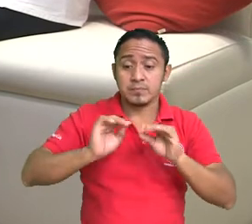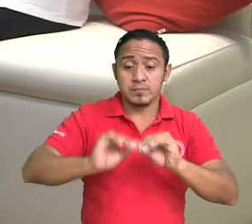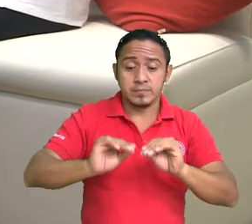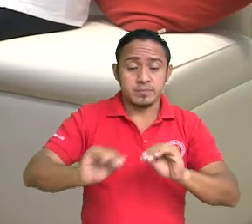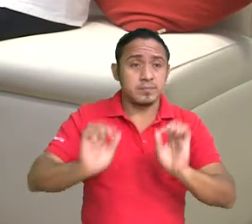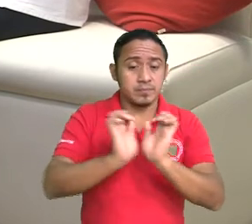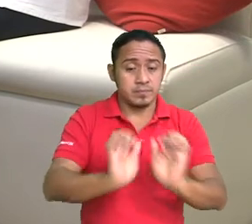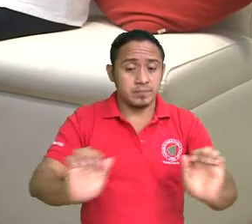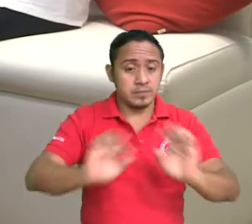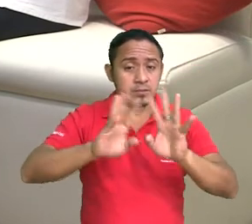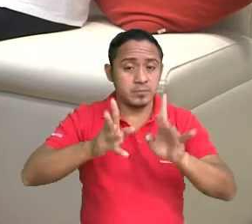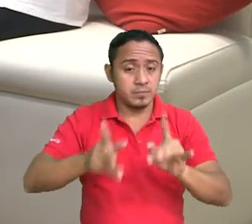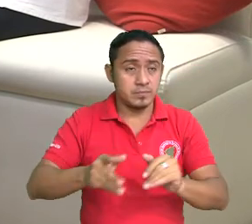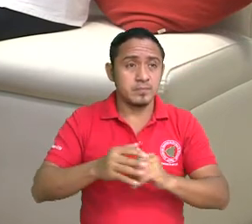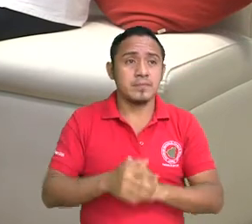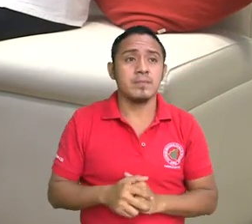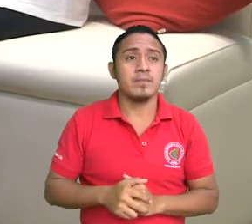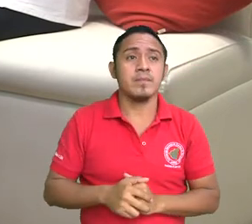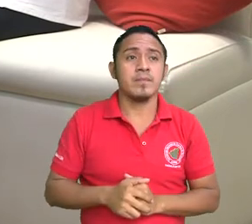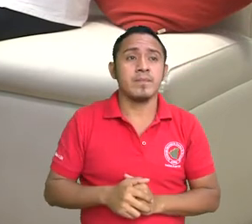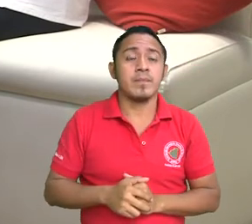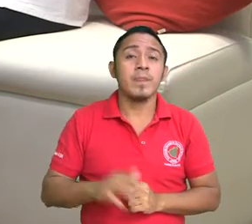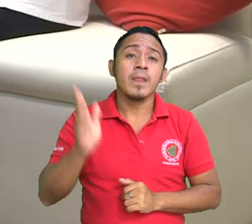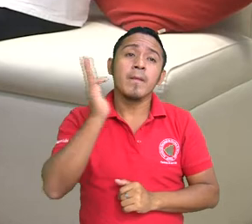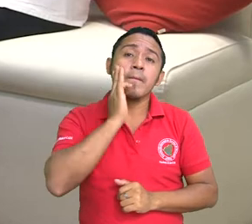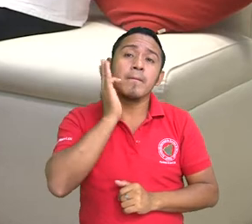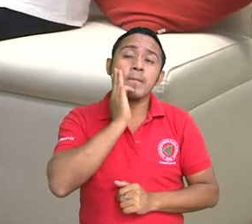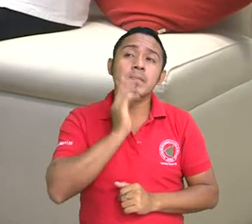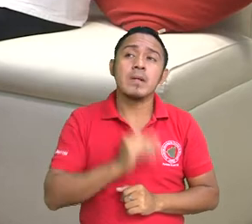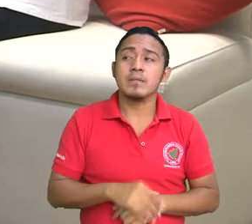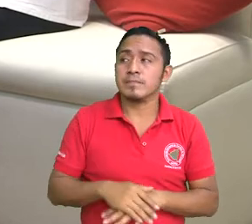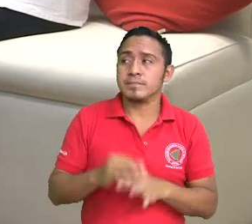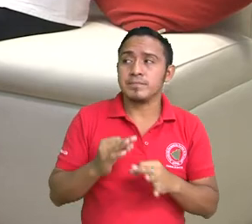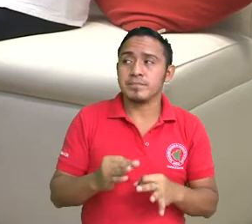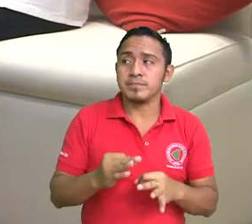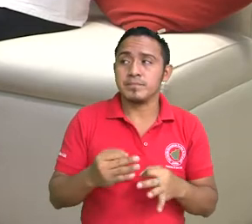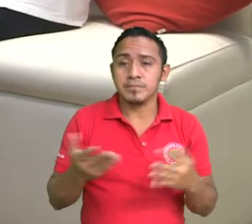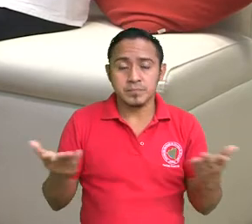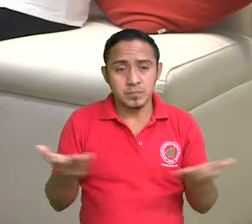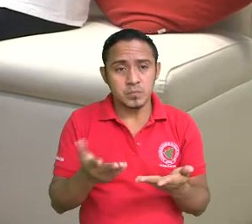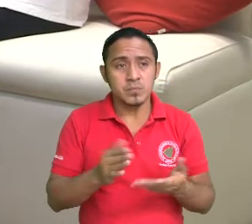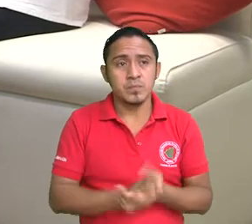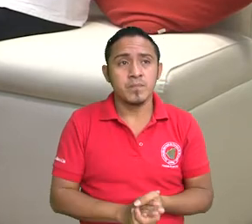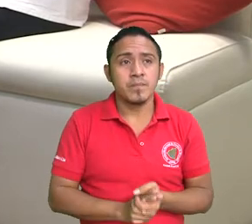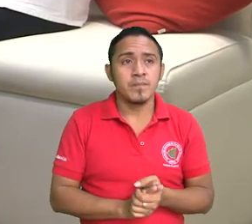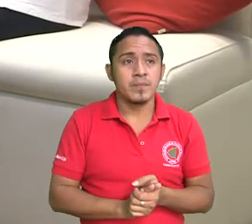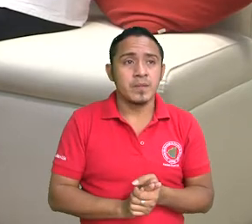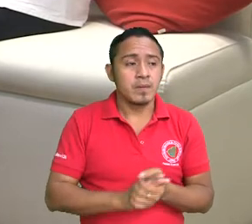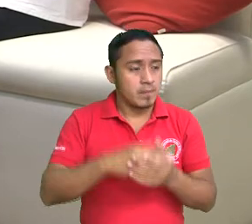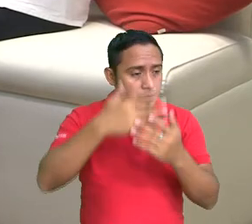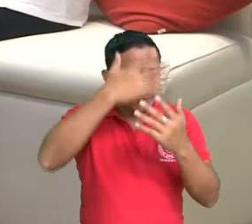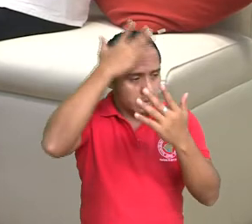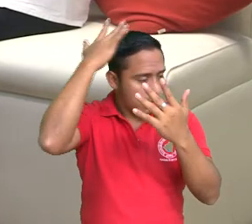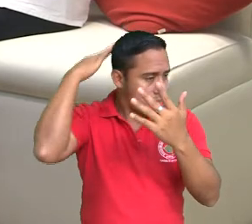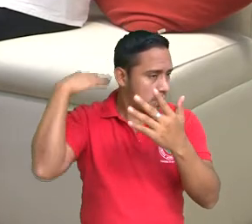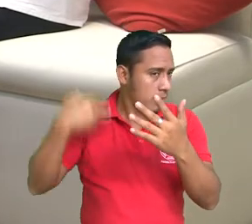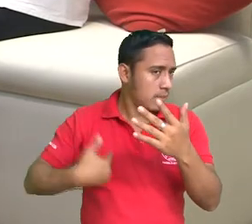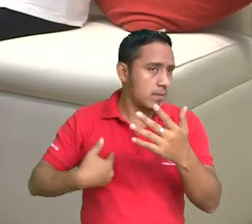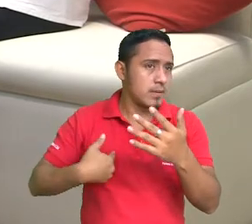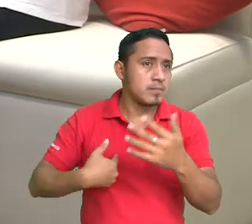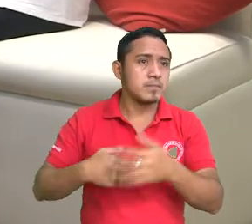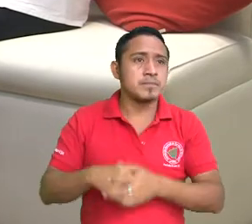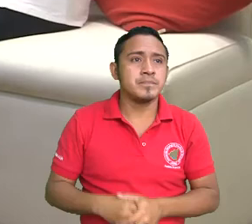niñas. Las niñas, las madres, las acostumbran a que la niña crezca con su pelo, con su cabello